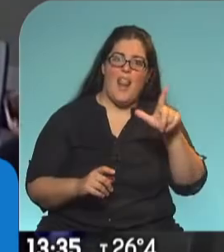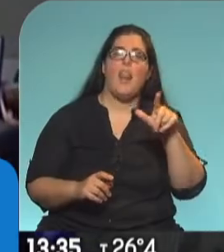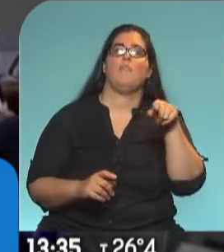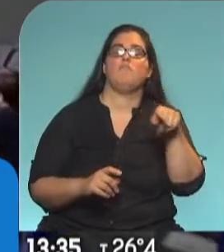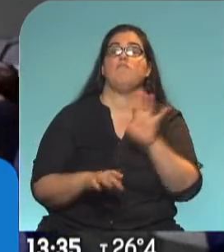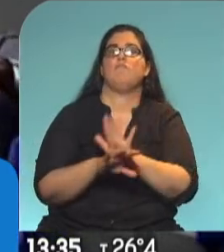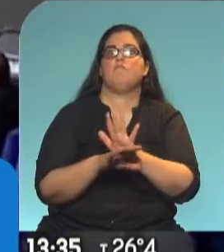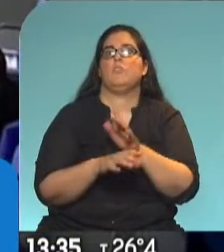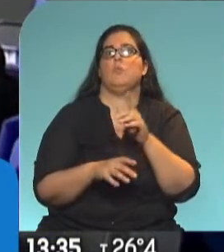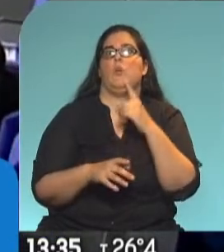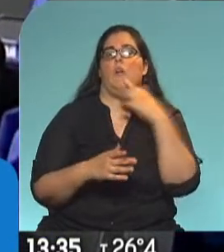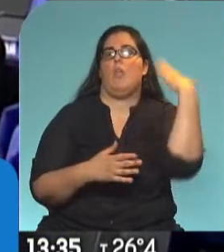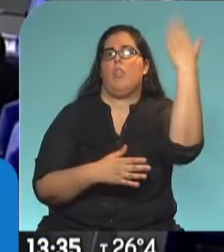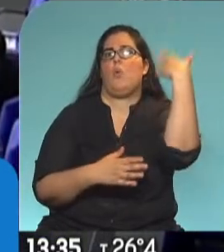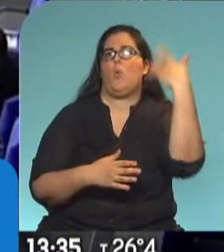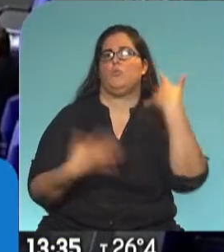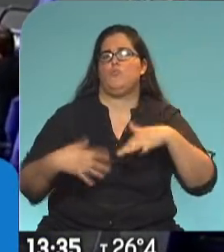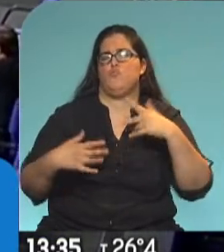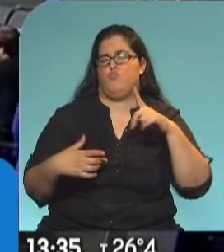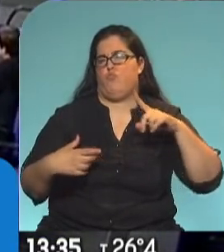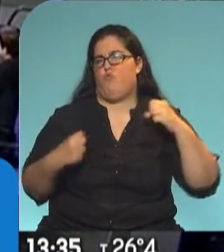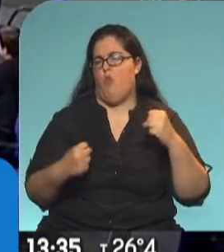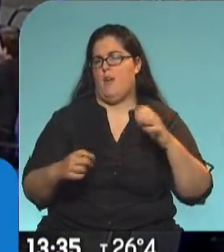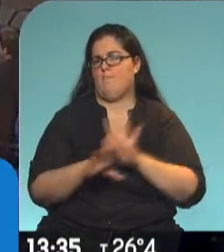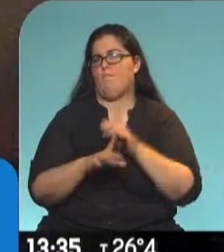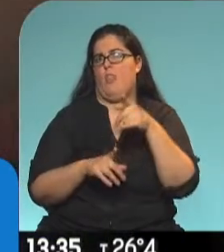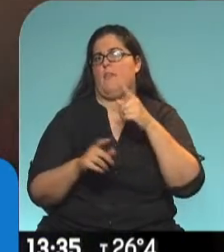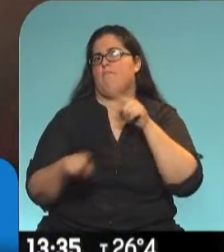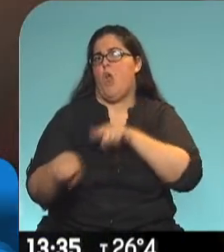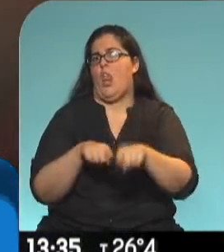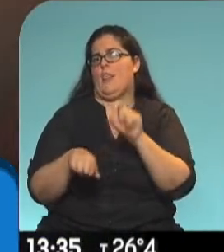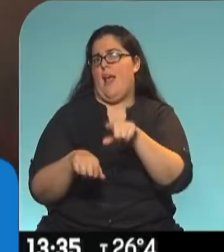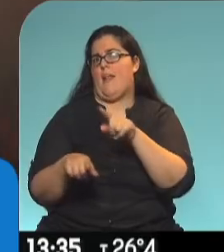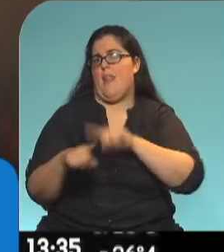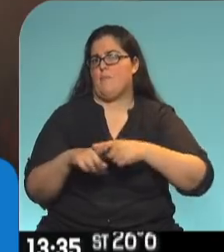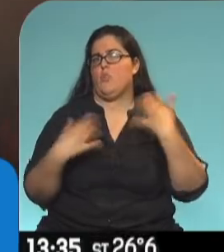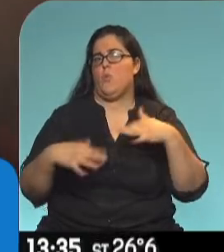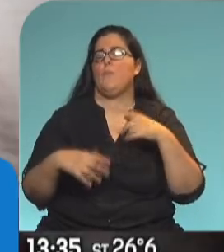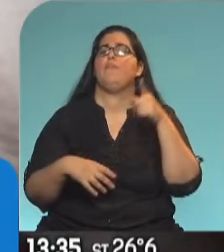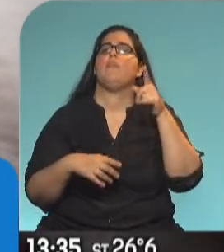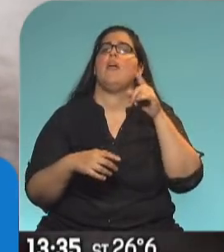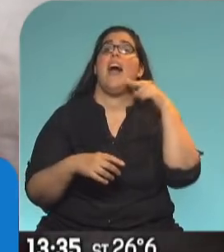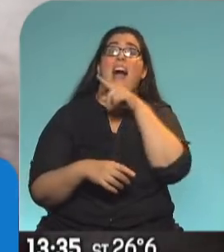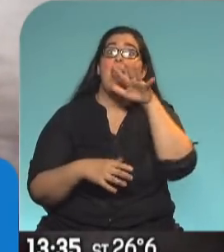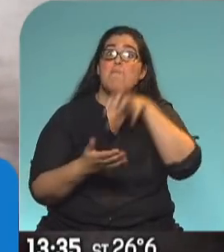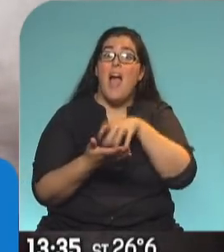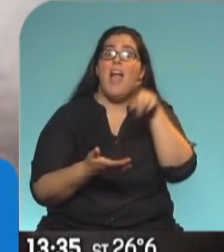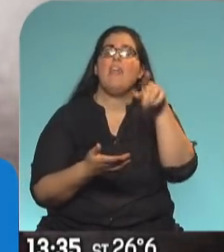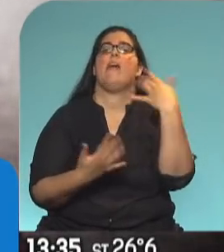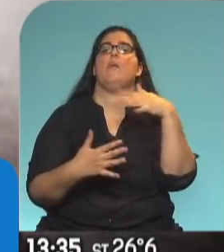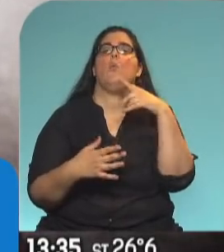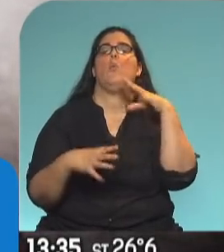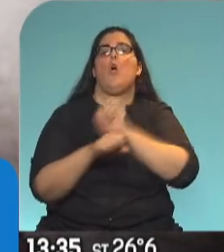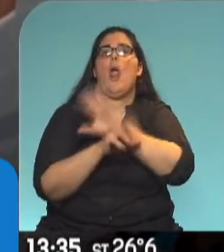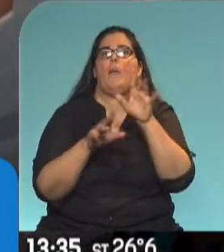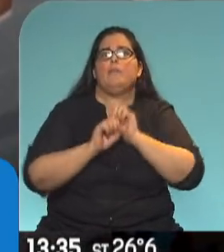discursos más duros de toda su carrera política. El número de muertes por coronavirus en Alemania había alcanzado un nuevo récord y los